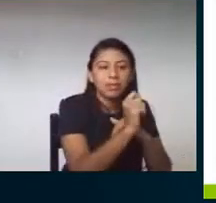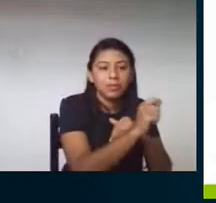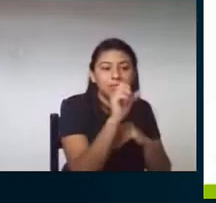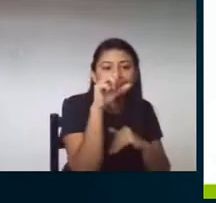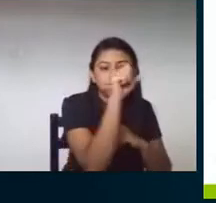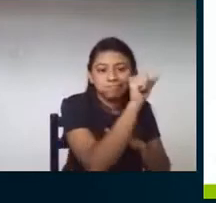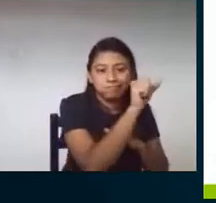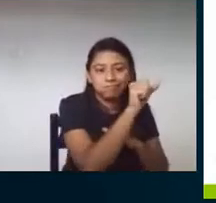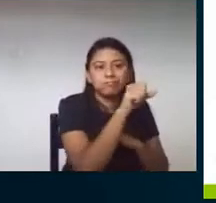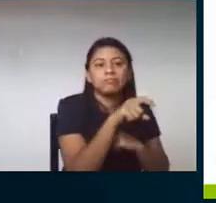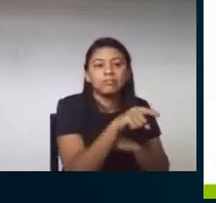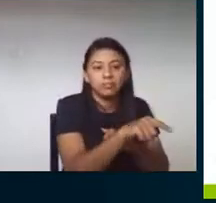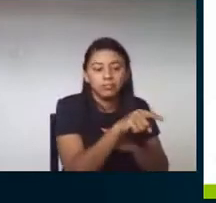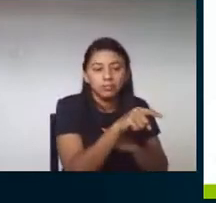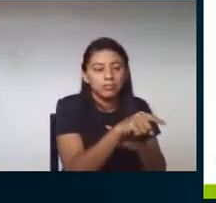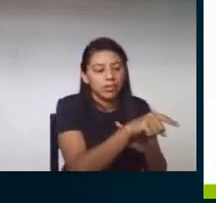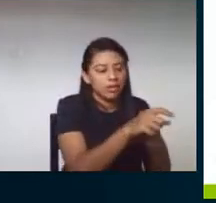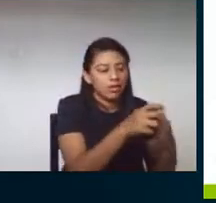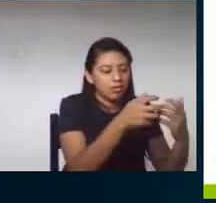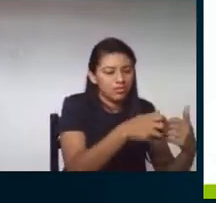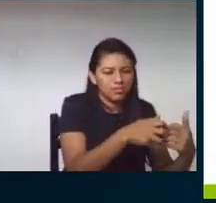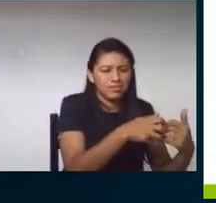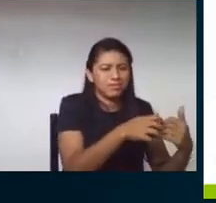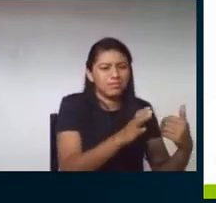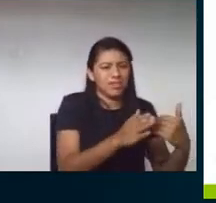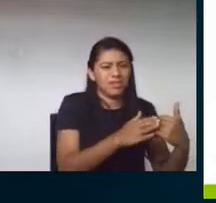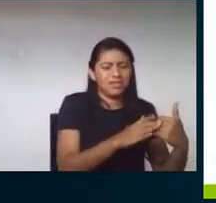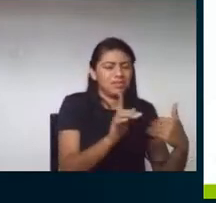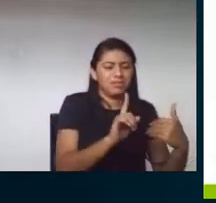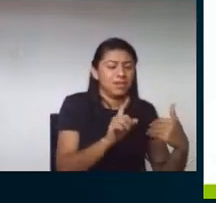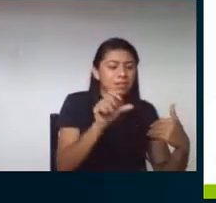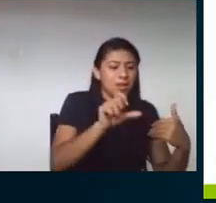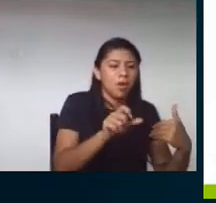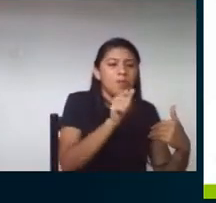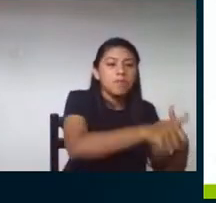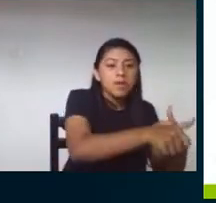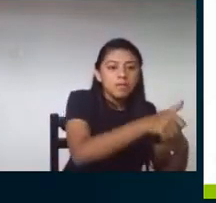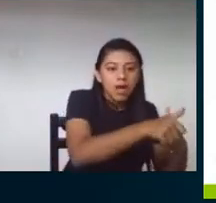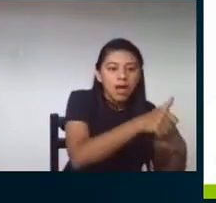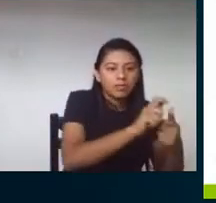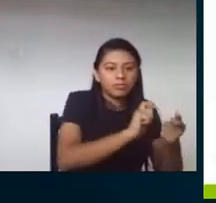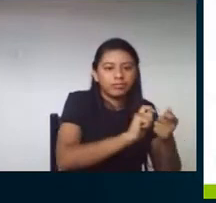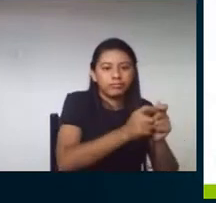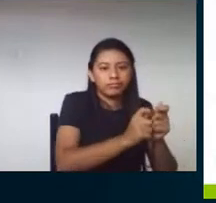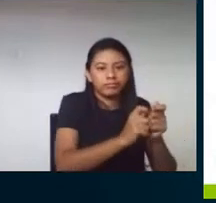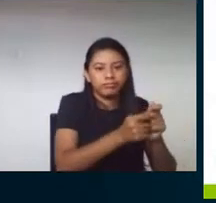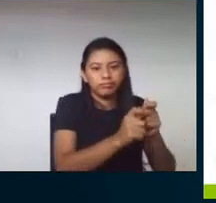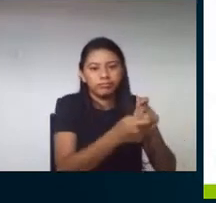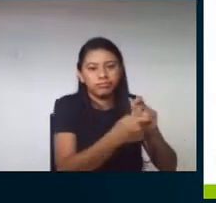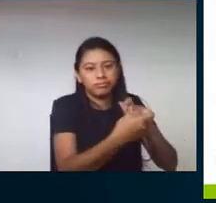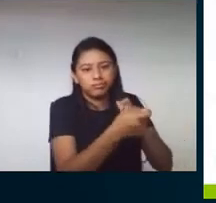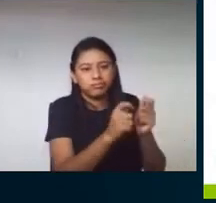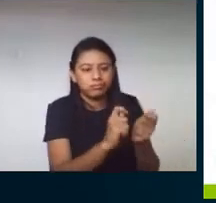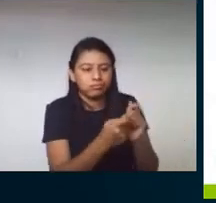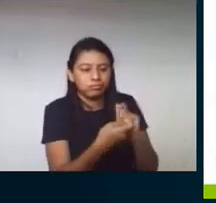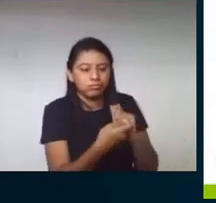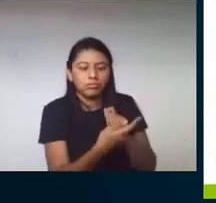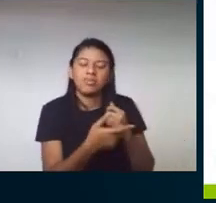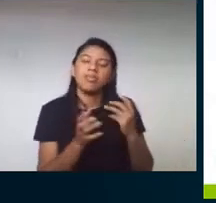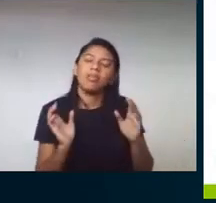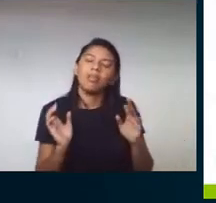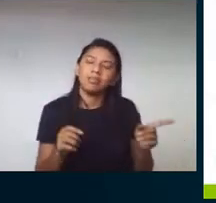automáticamente de tomar medidas correctivas con el propósito de llevar el proceso a un punto de nueva